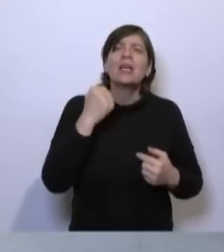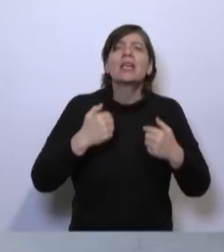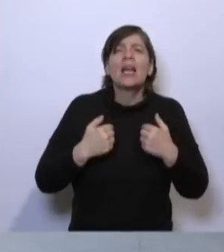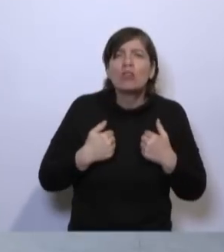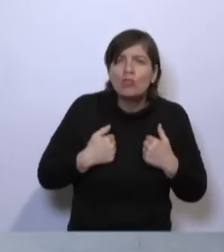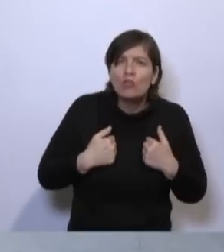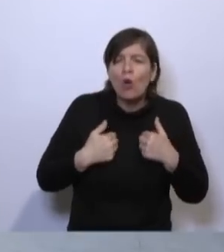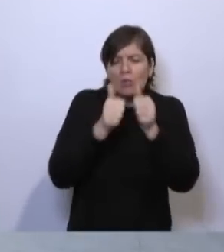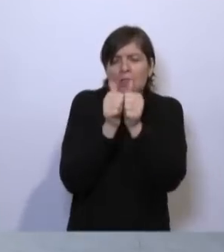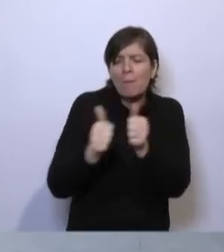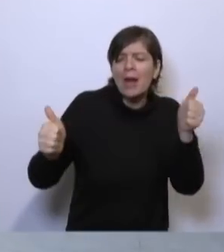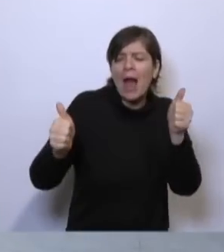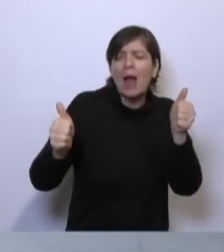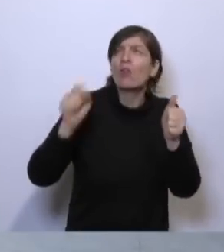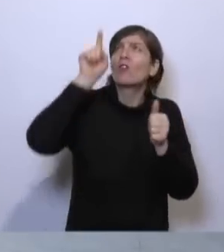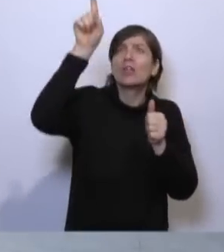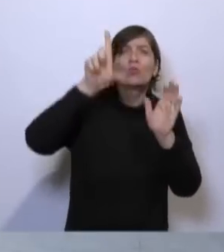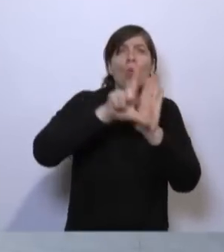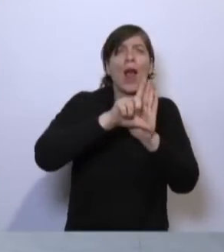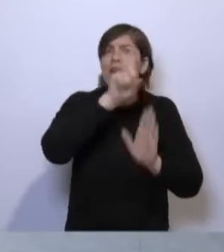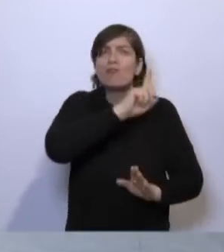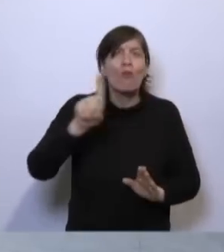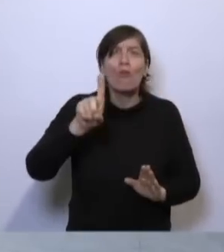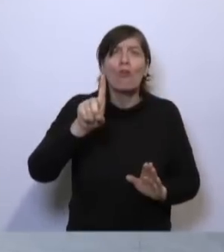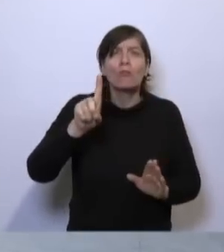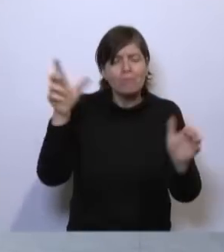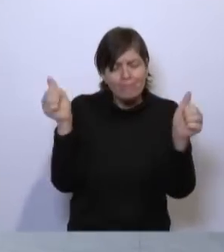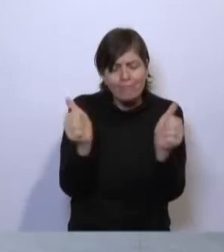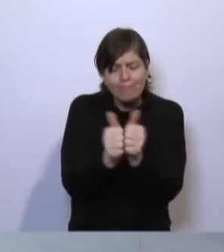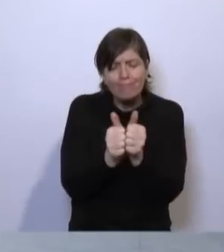Permitas que me aparte de tu ley.